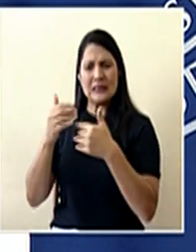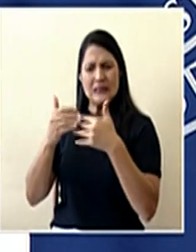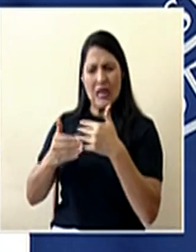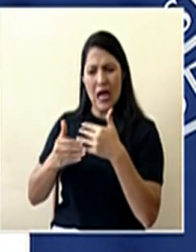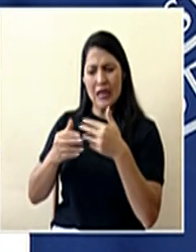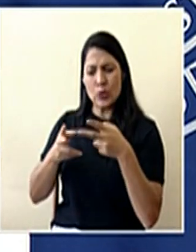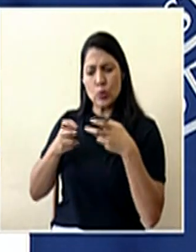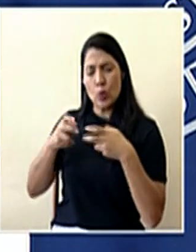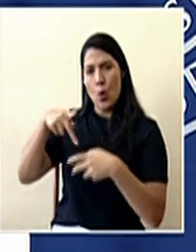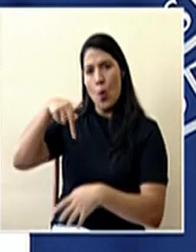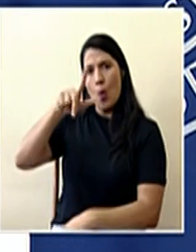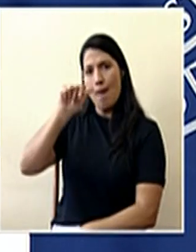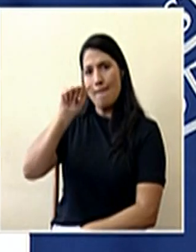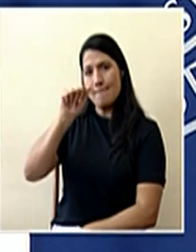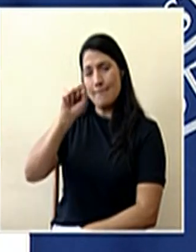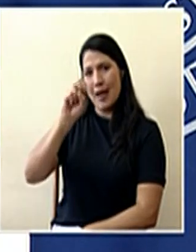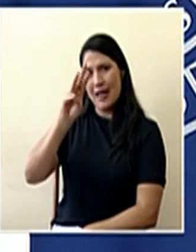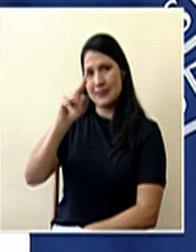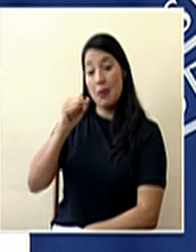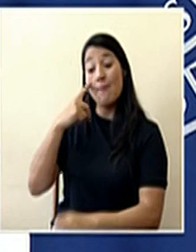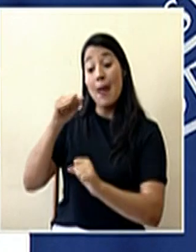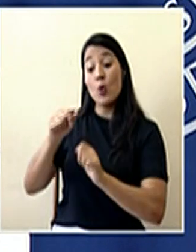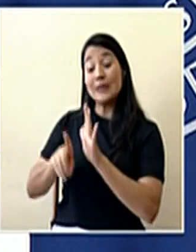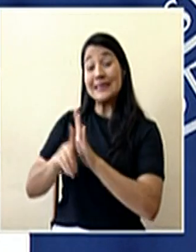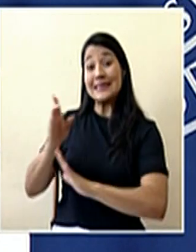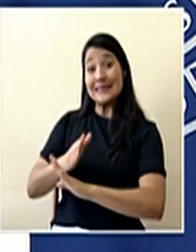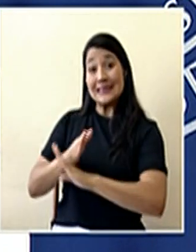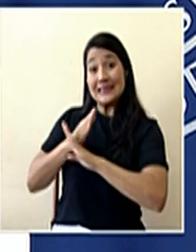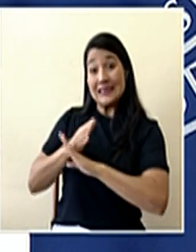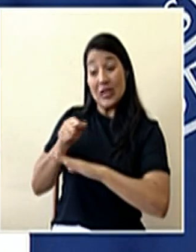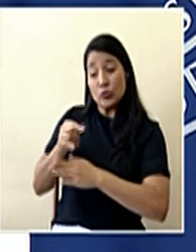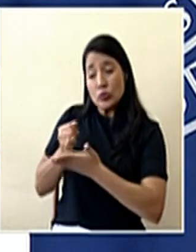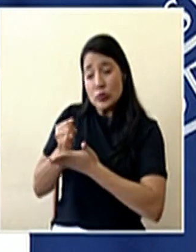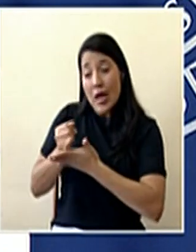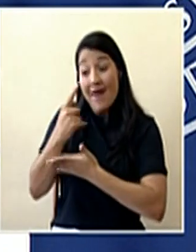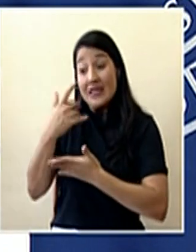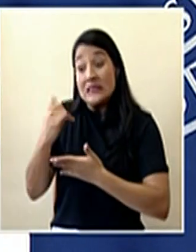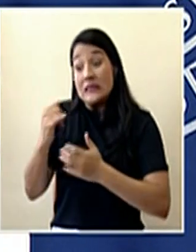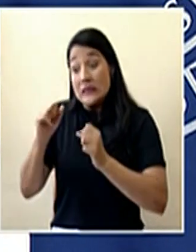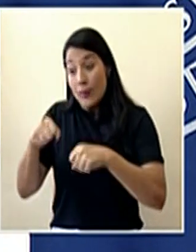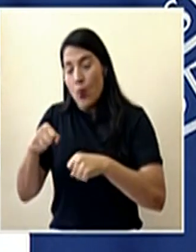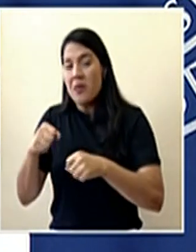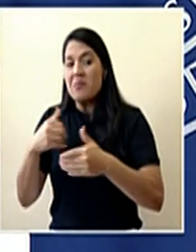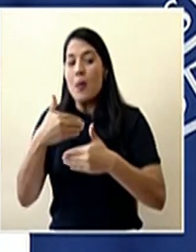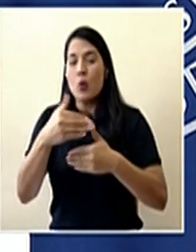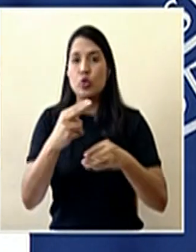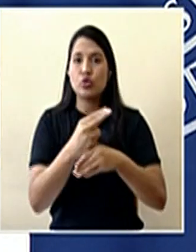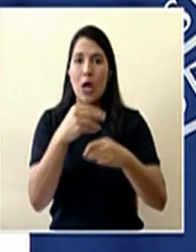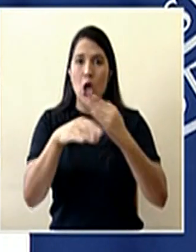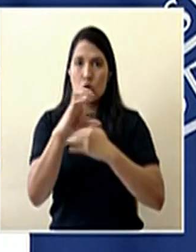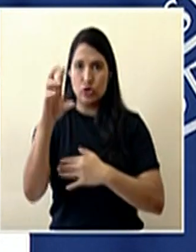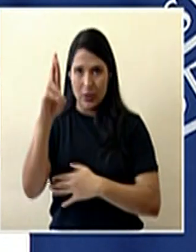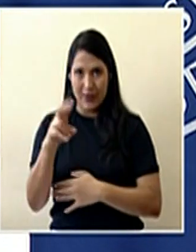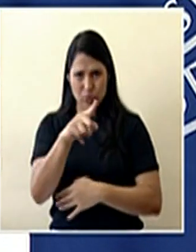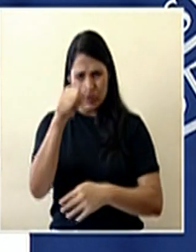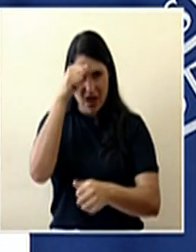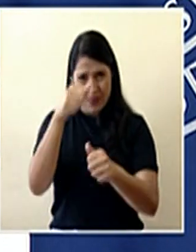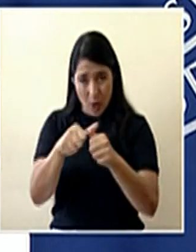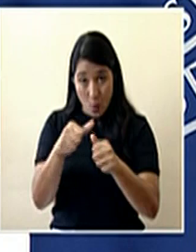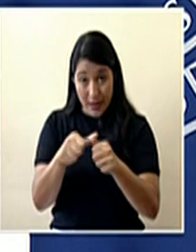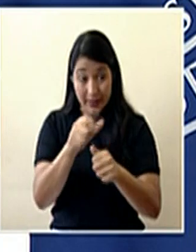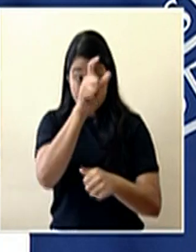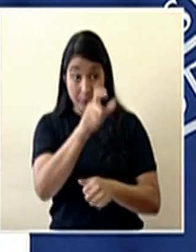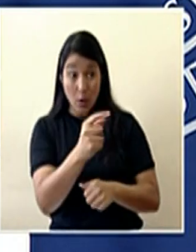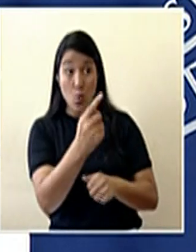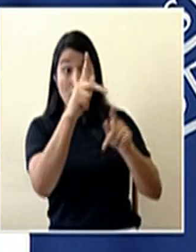avanzando en esa línea para, si en algún momento se amerita, poder usarlo en nuestro país. Recordemos que eso básicamente es anticuerpos de una persona